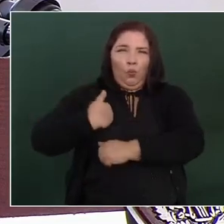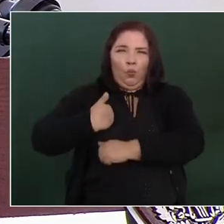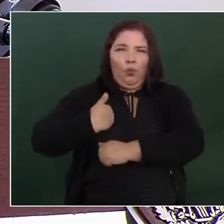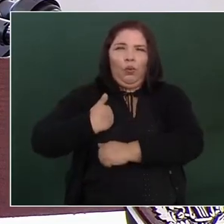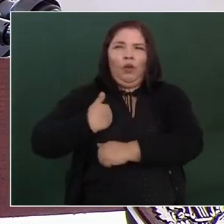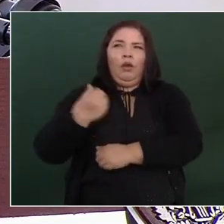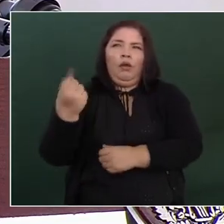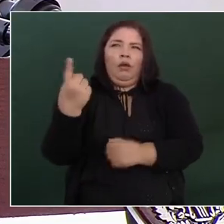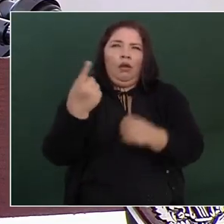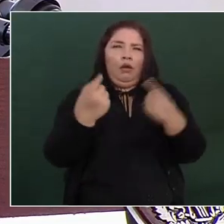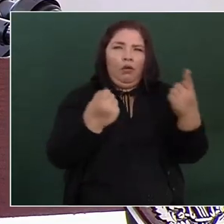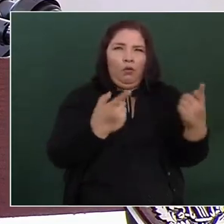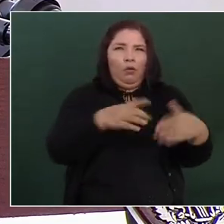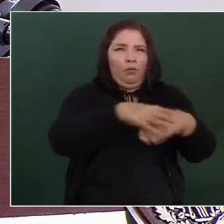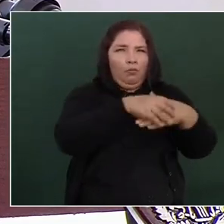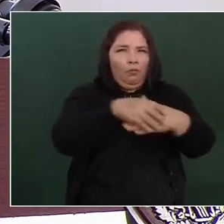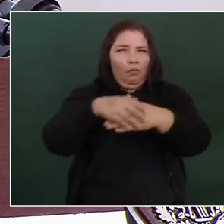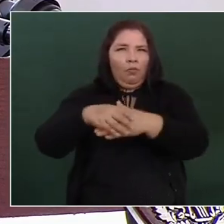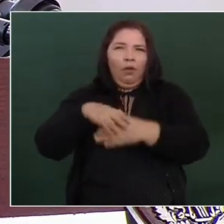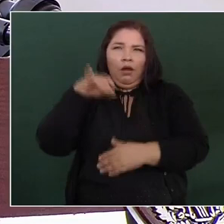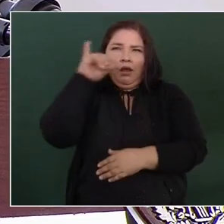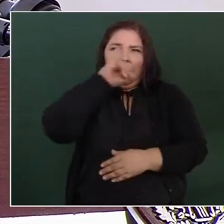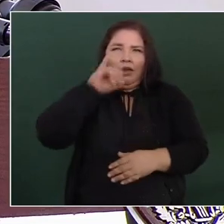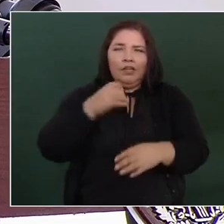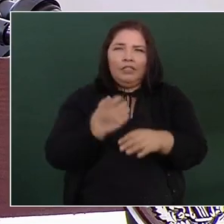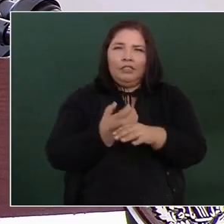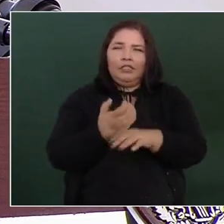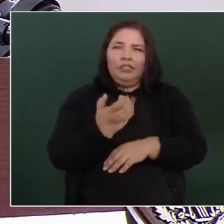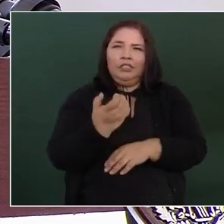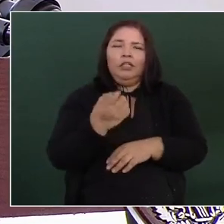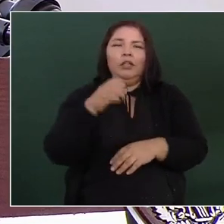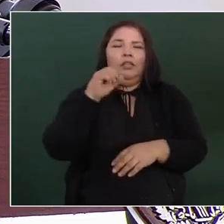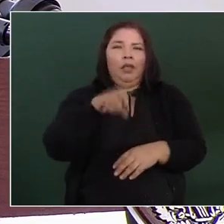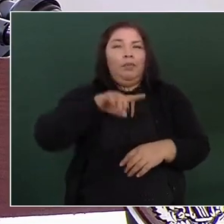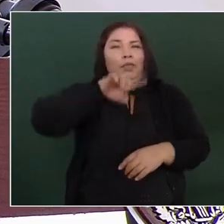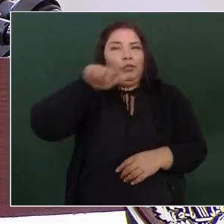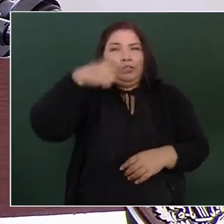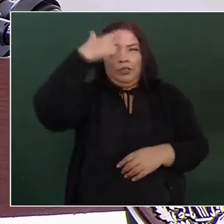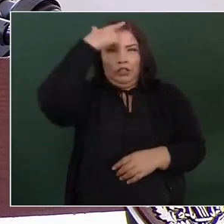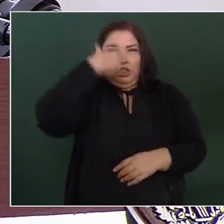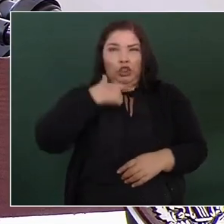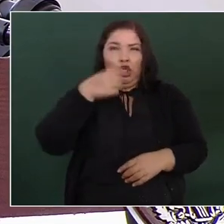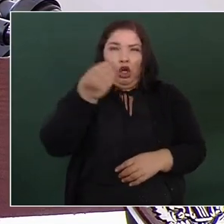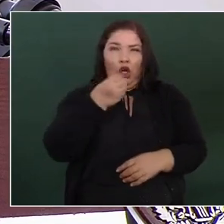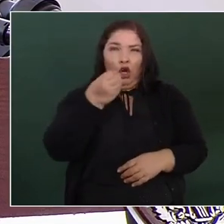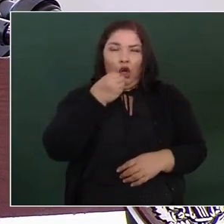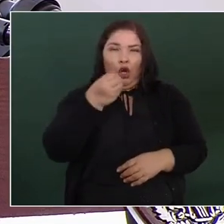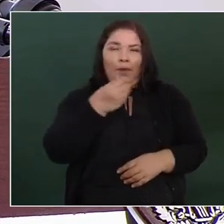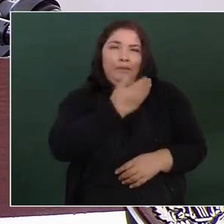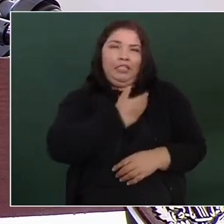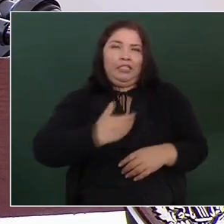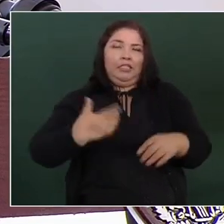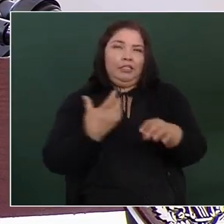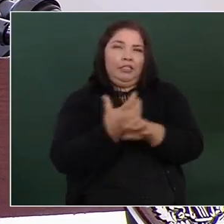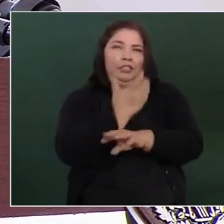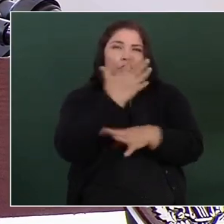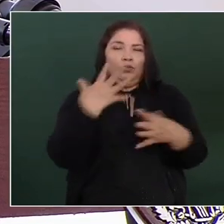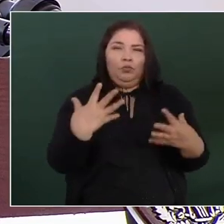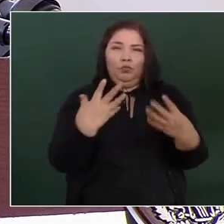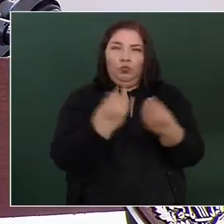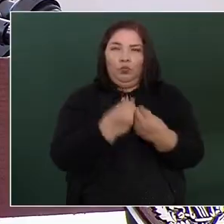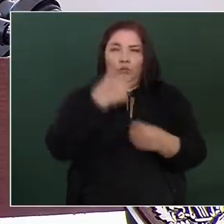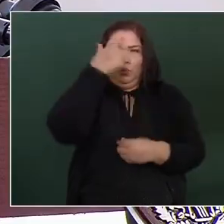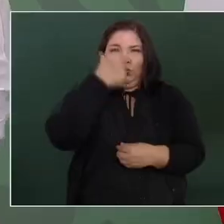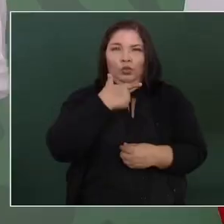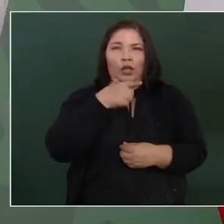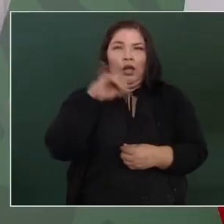algunos saludos con otros jefes de Estado. Y luego hay una cena oficial que ofrece el presidente Biden. Ahí eso